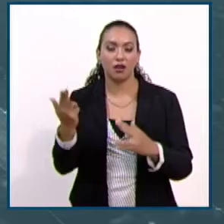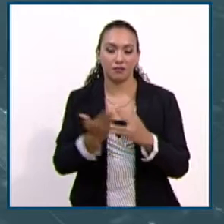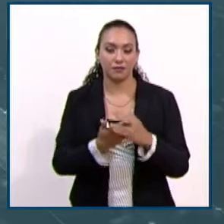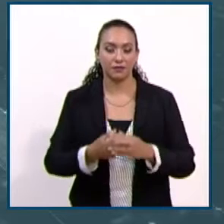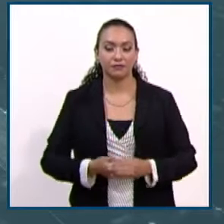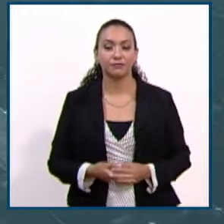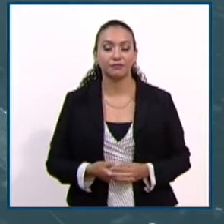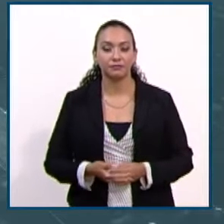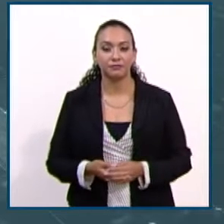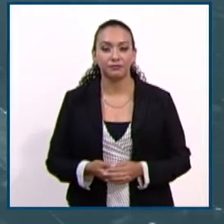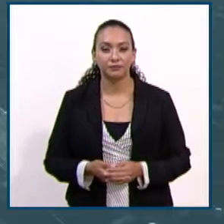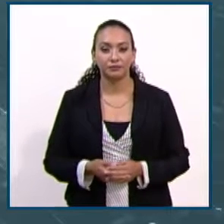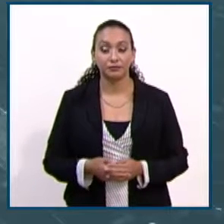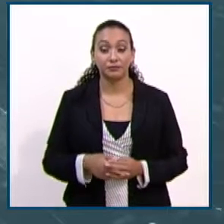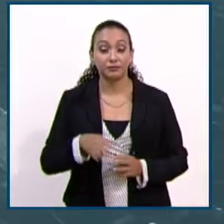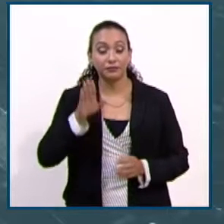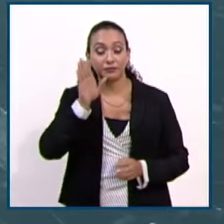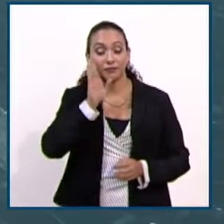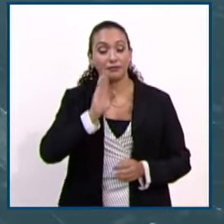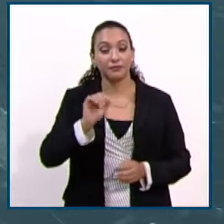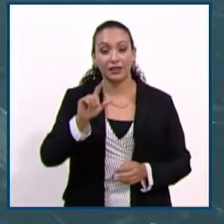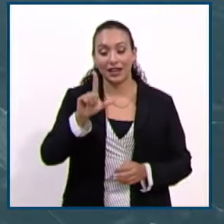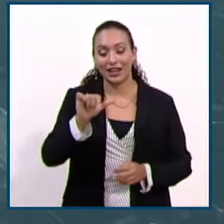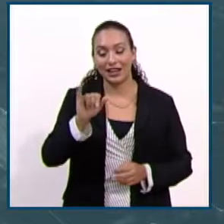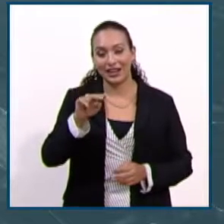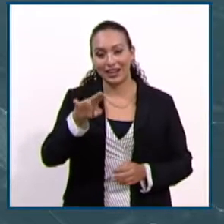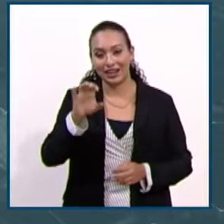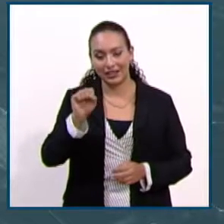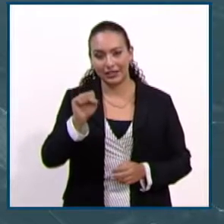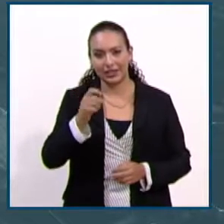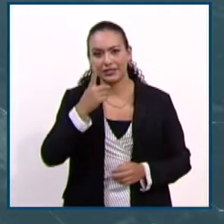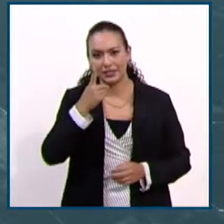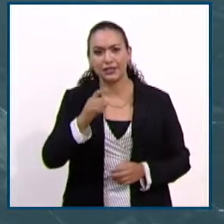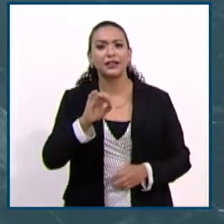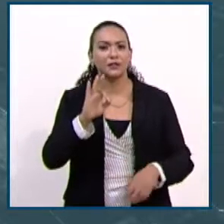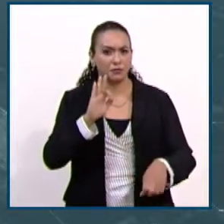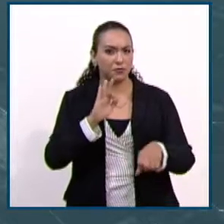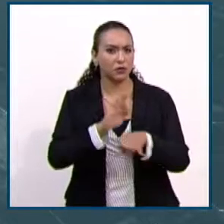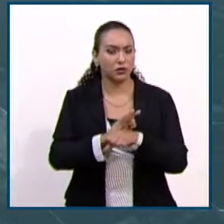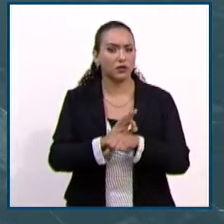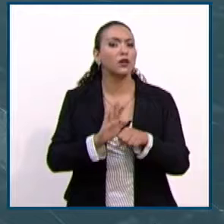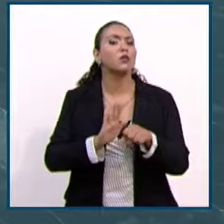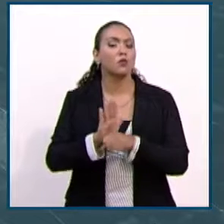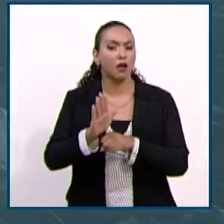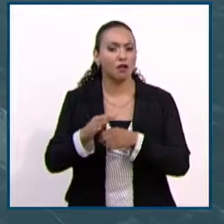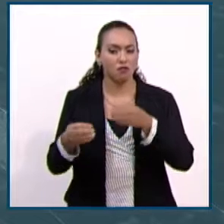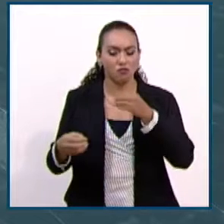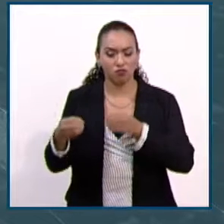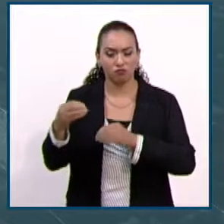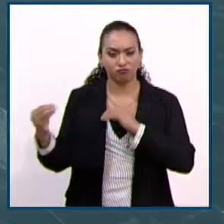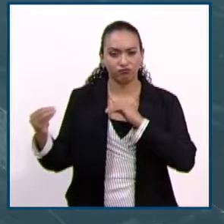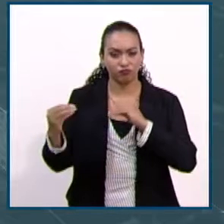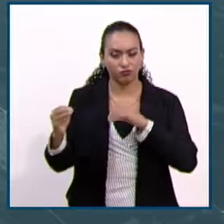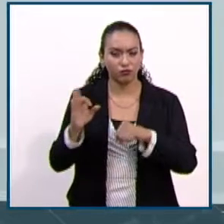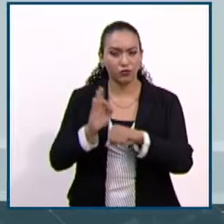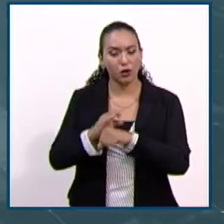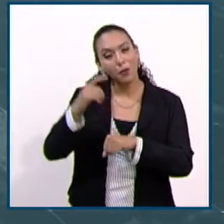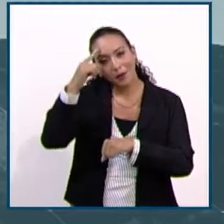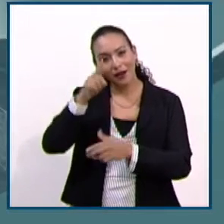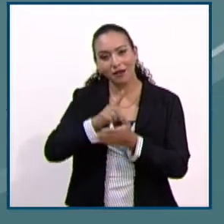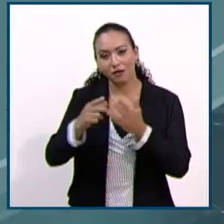El ministro Lainez Potisek llama a defender el juicio de amparo para evitar regresiones en la protección de derechos